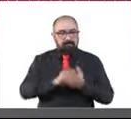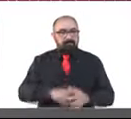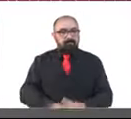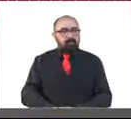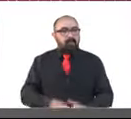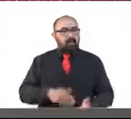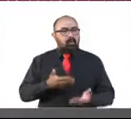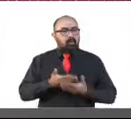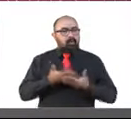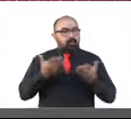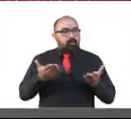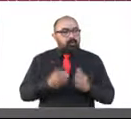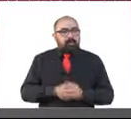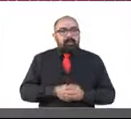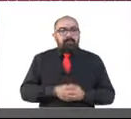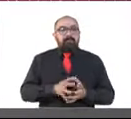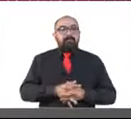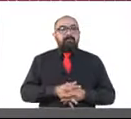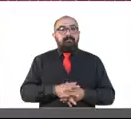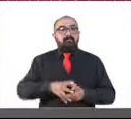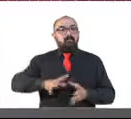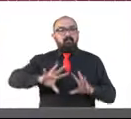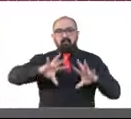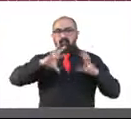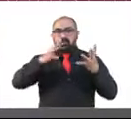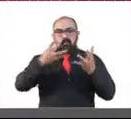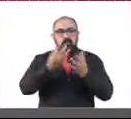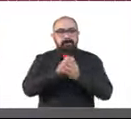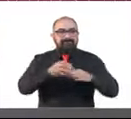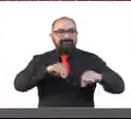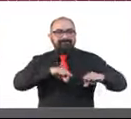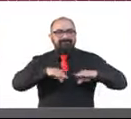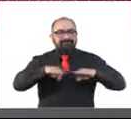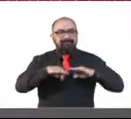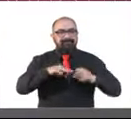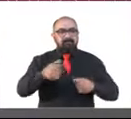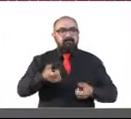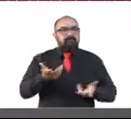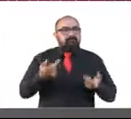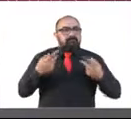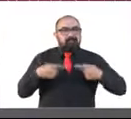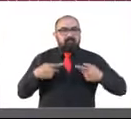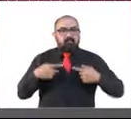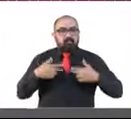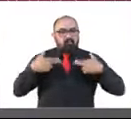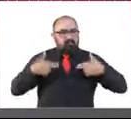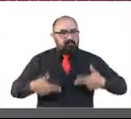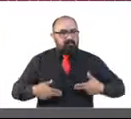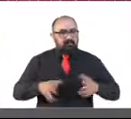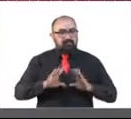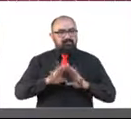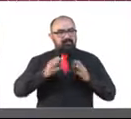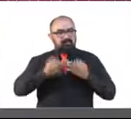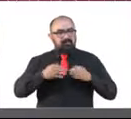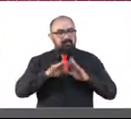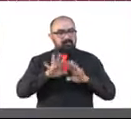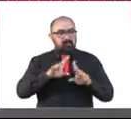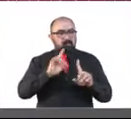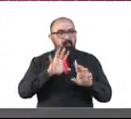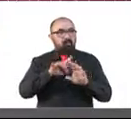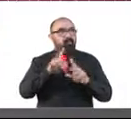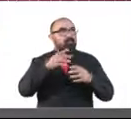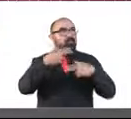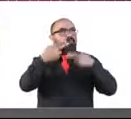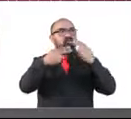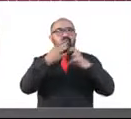a ver, toda actividad humana tiene impactos ambientales, toda. En esta sociedad del siglo